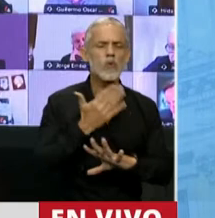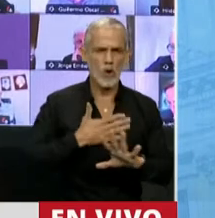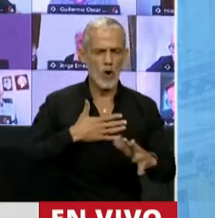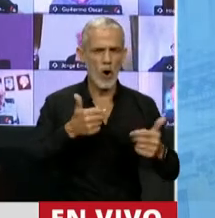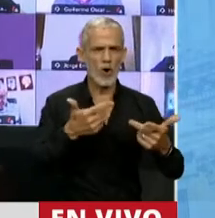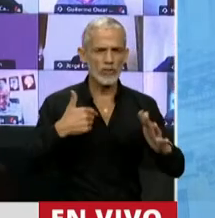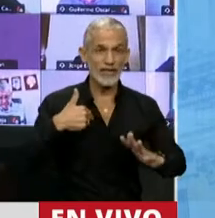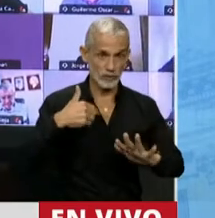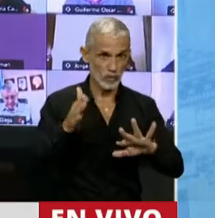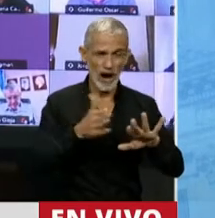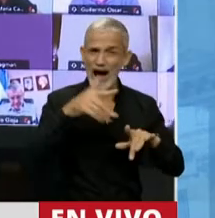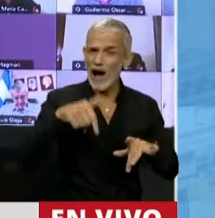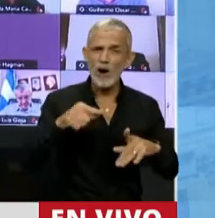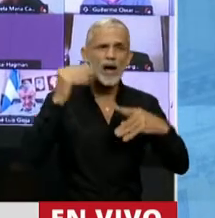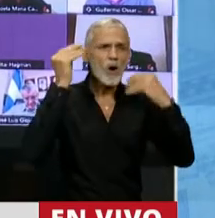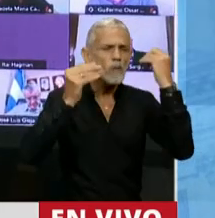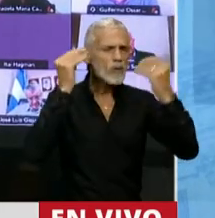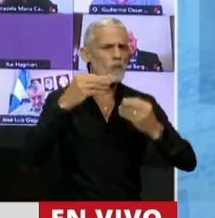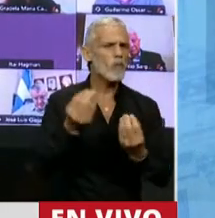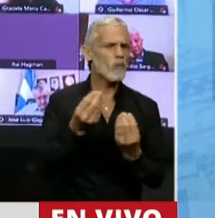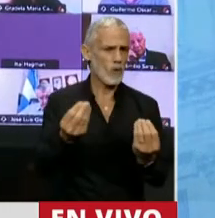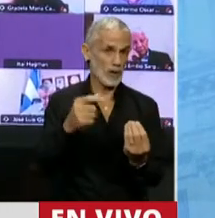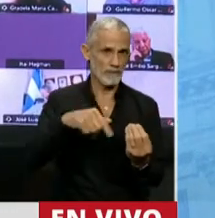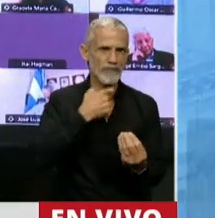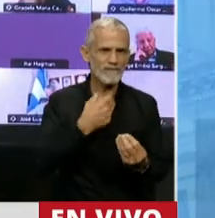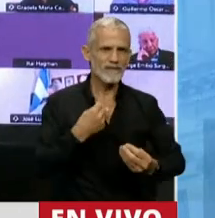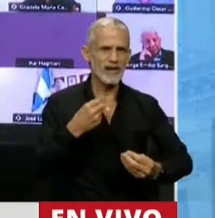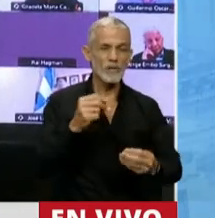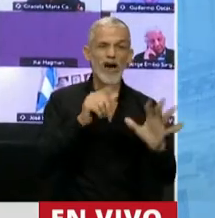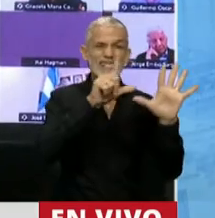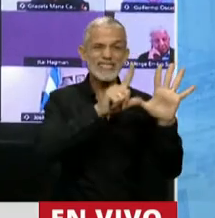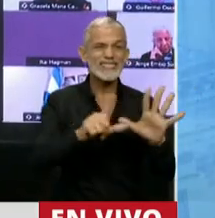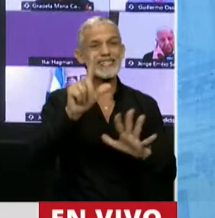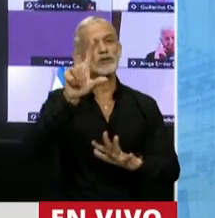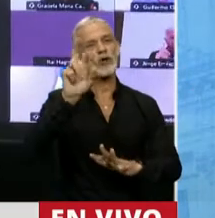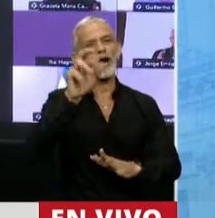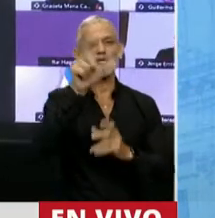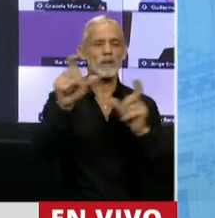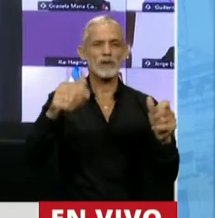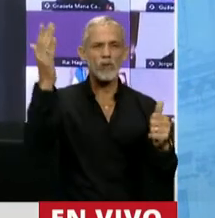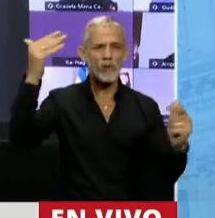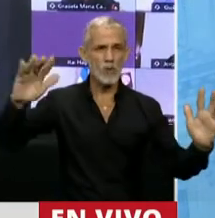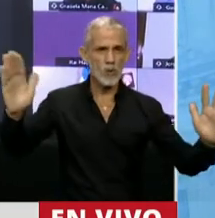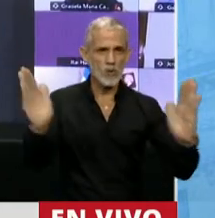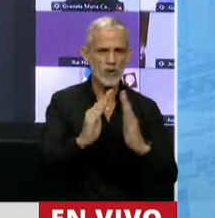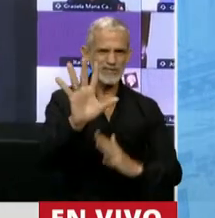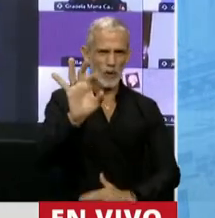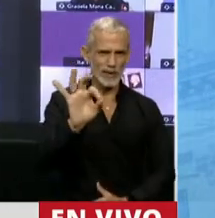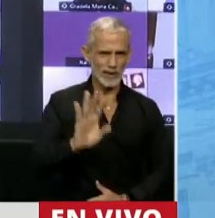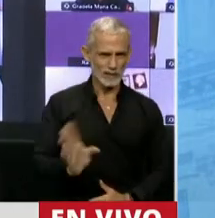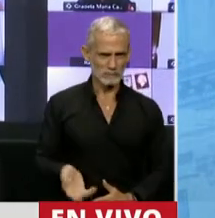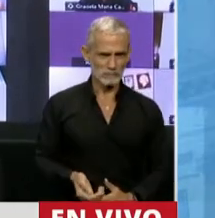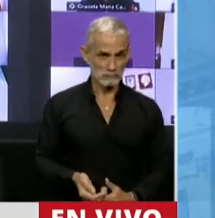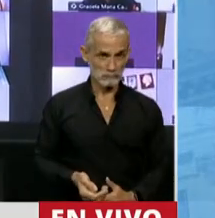transmito mi preocupación porque ahora queremos pasar de 730 oradores a 50.